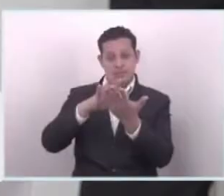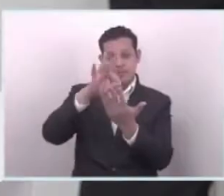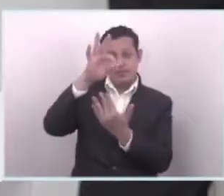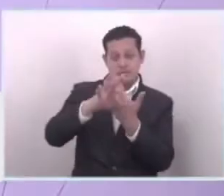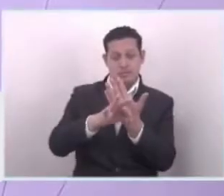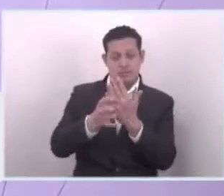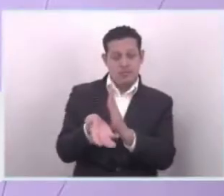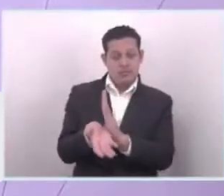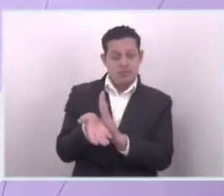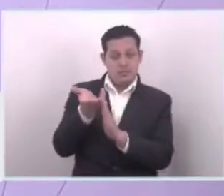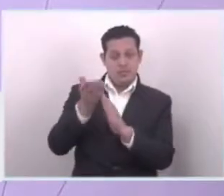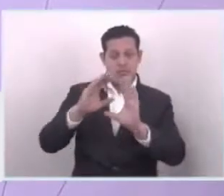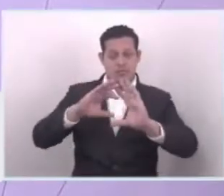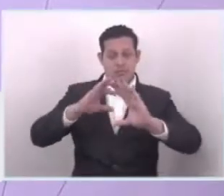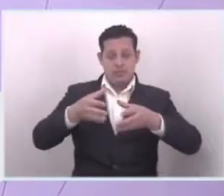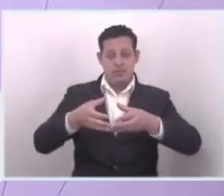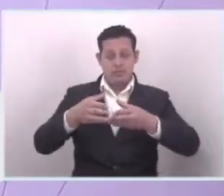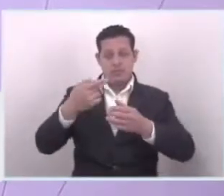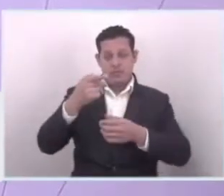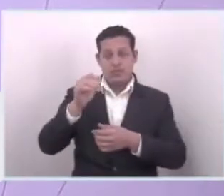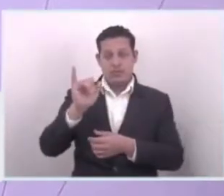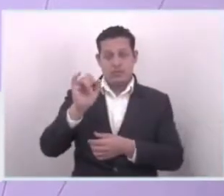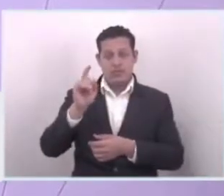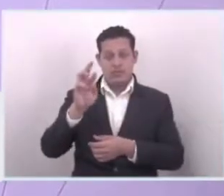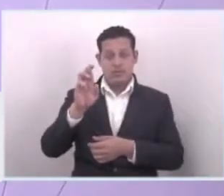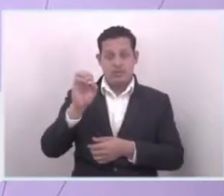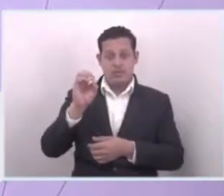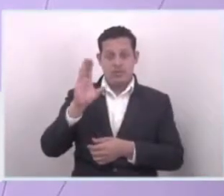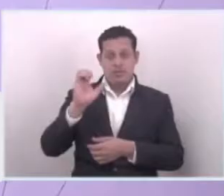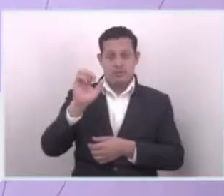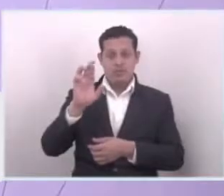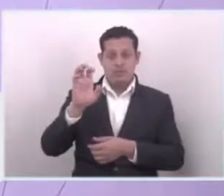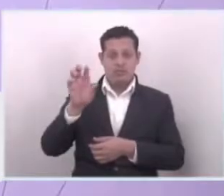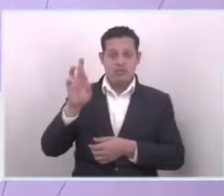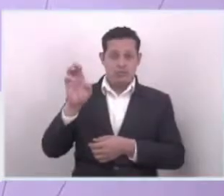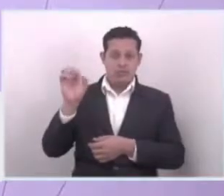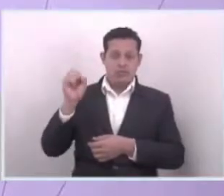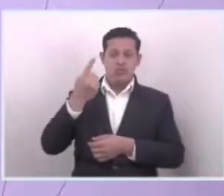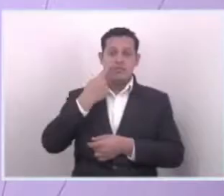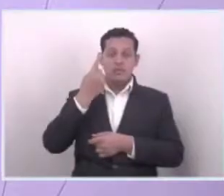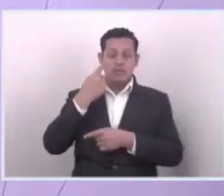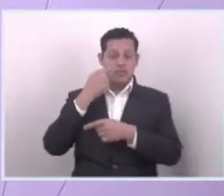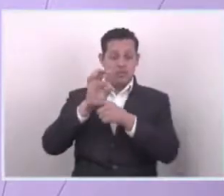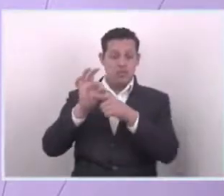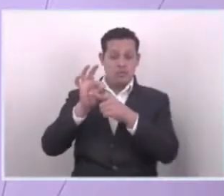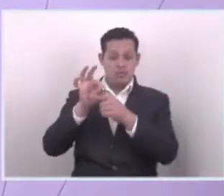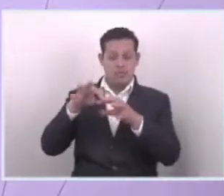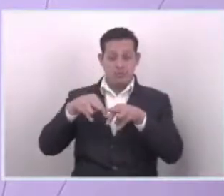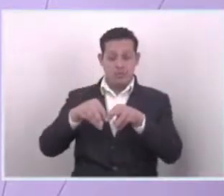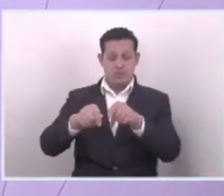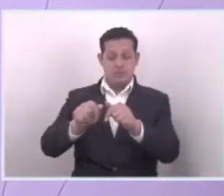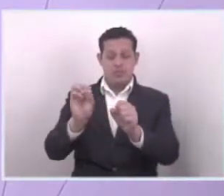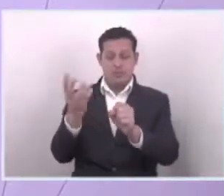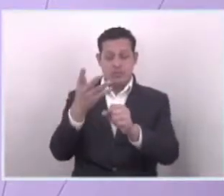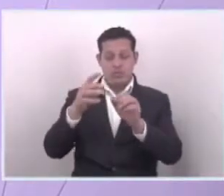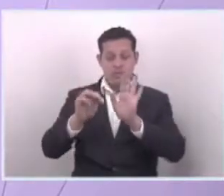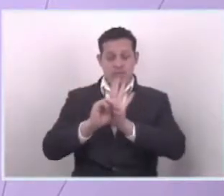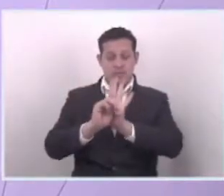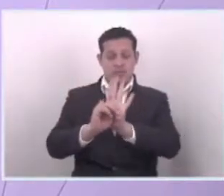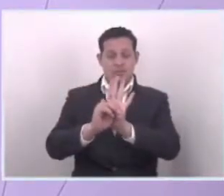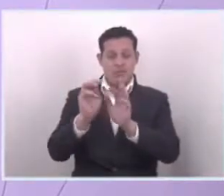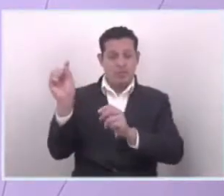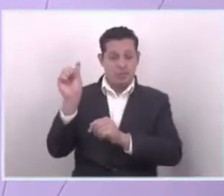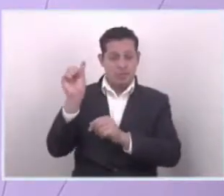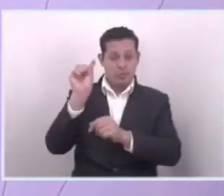de desarrollo del subsector de hidrocarburos busca aumentar el conocimiento del subsuelo. Estas nuevas modalidades contractuales van